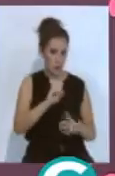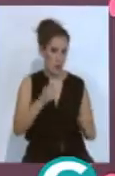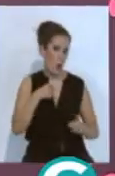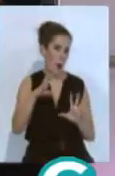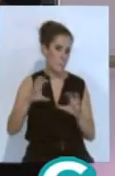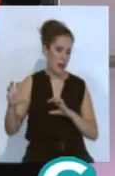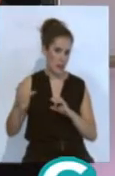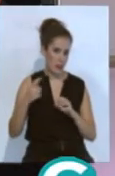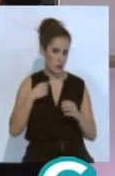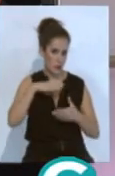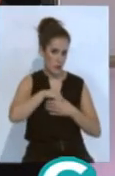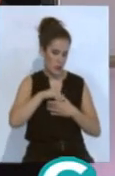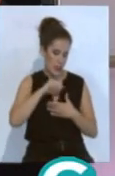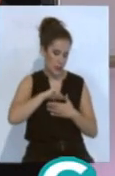aprende.